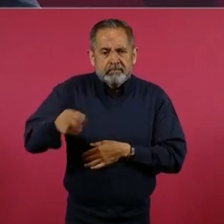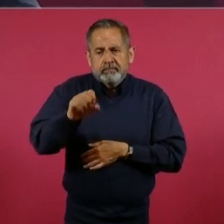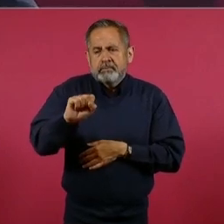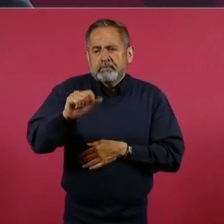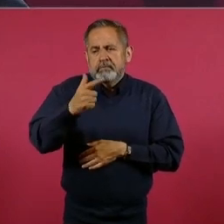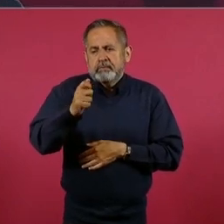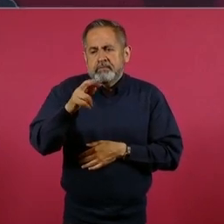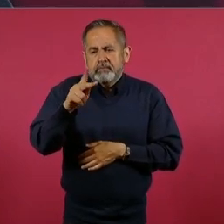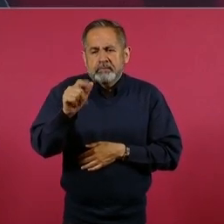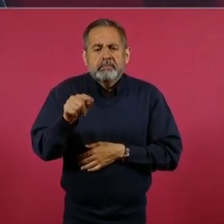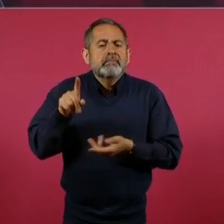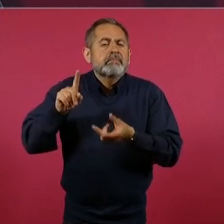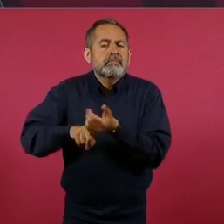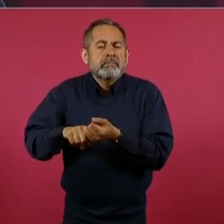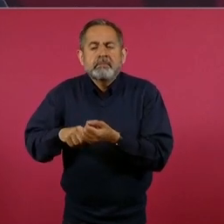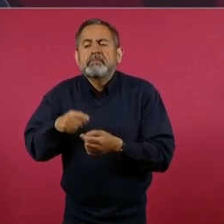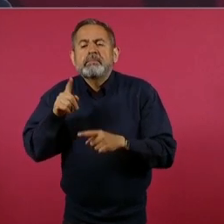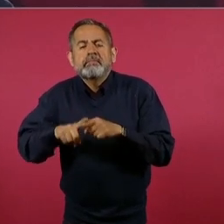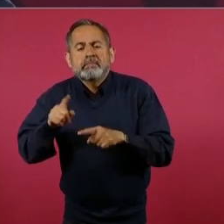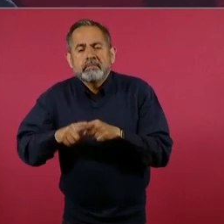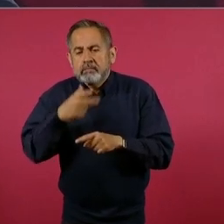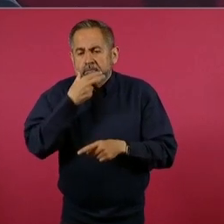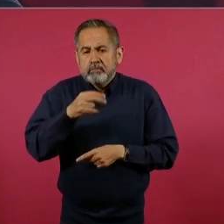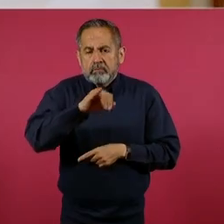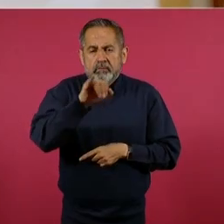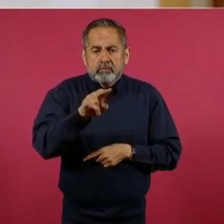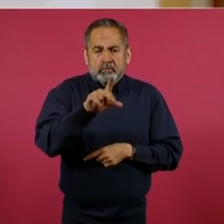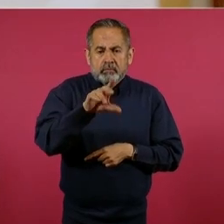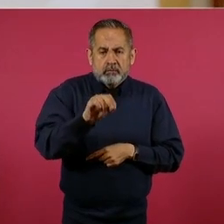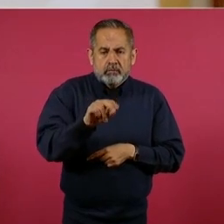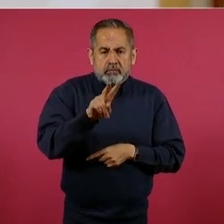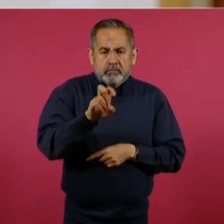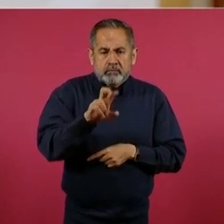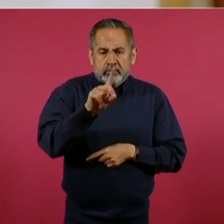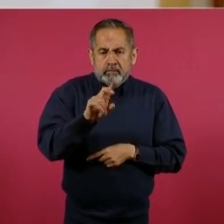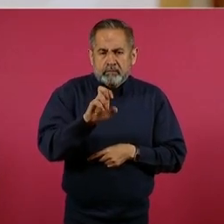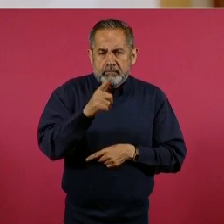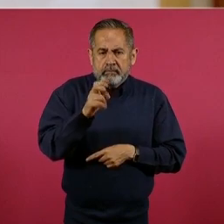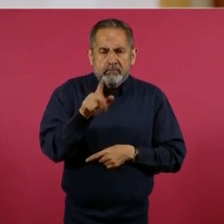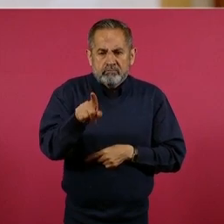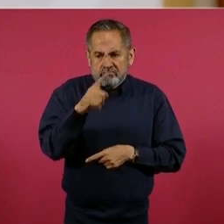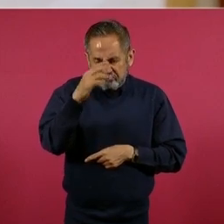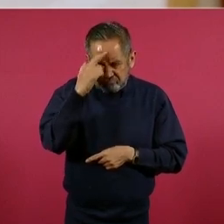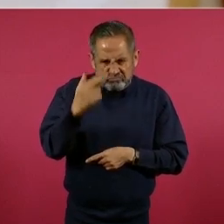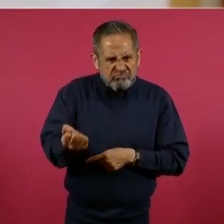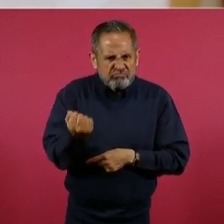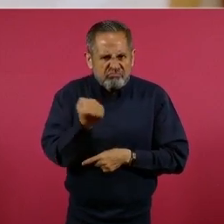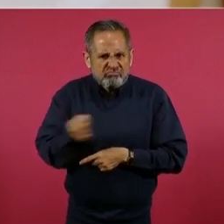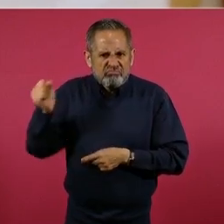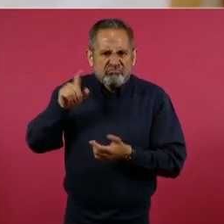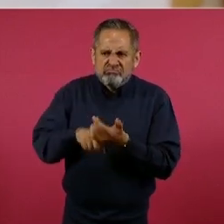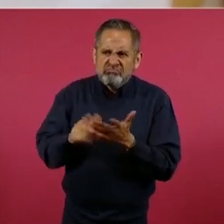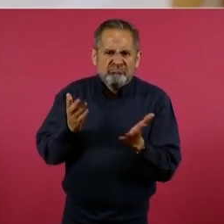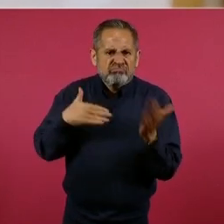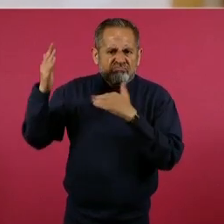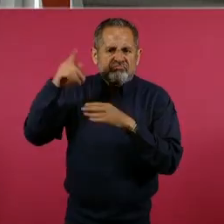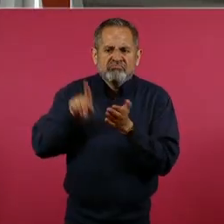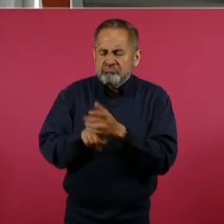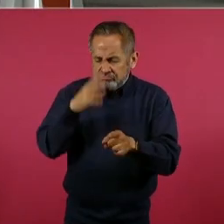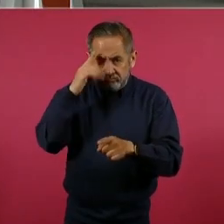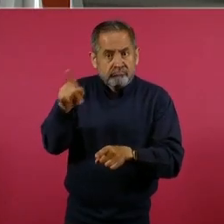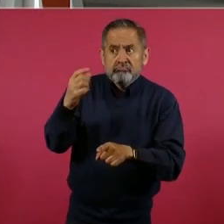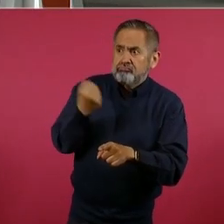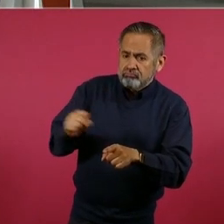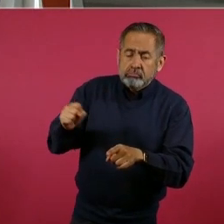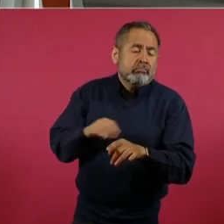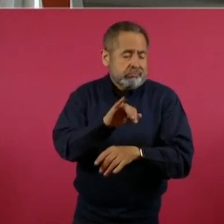Agricultura, Julio Verdaguer, que es un extraordinario. Exitoso, ¿verdad? Sí,